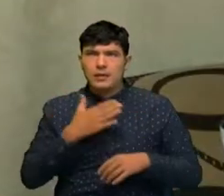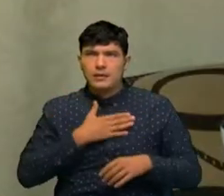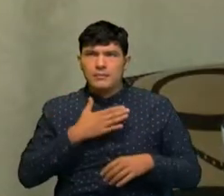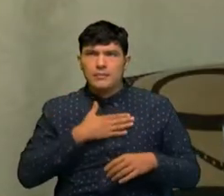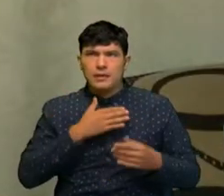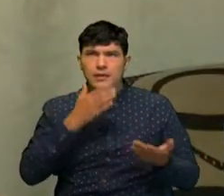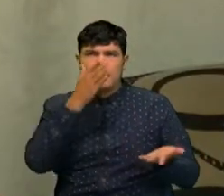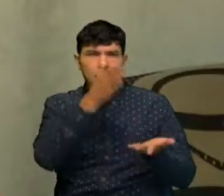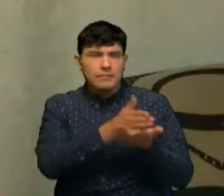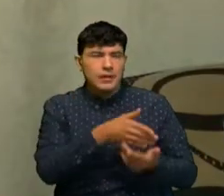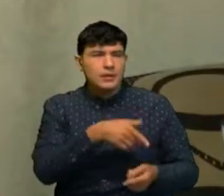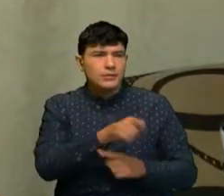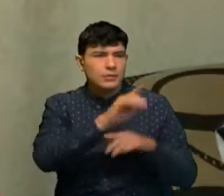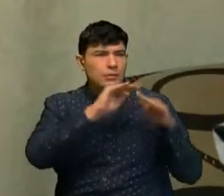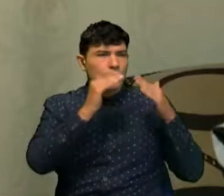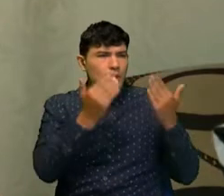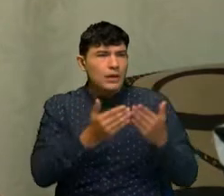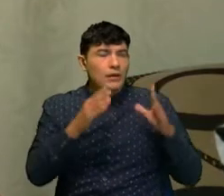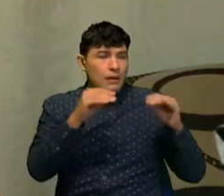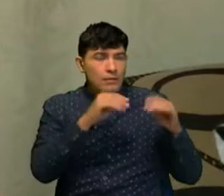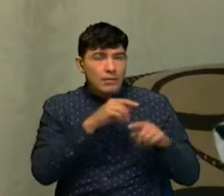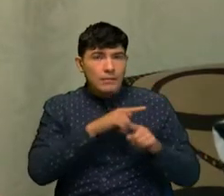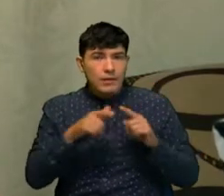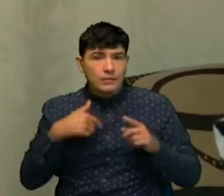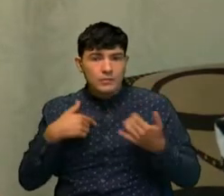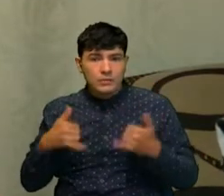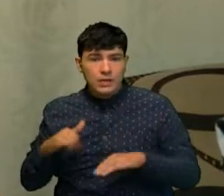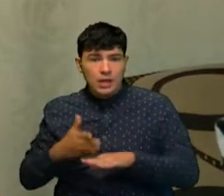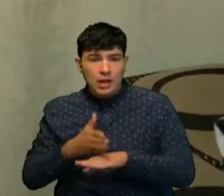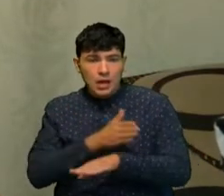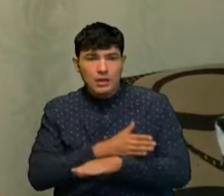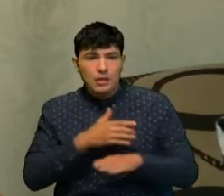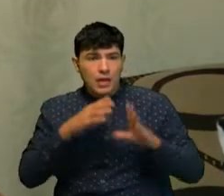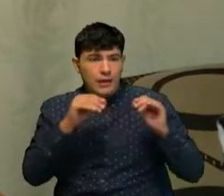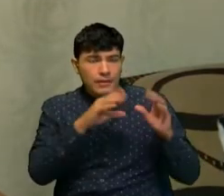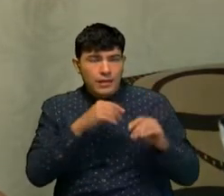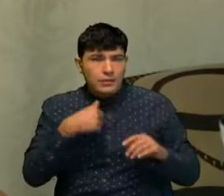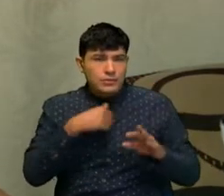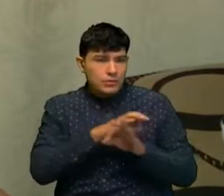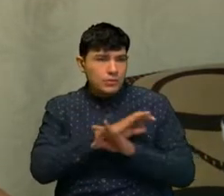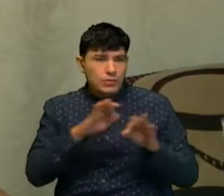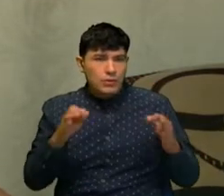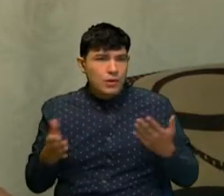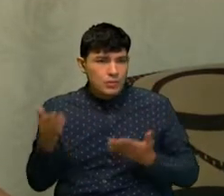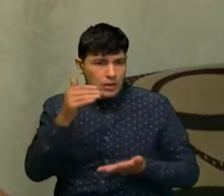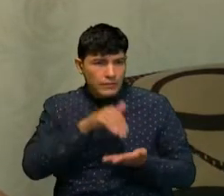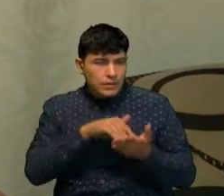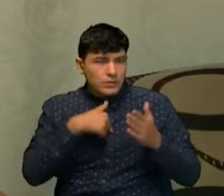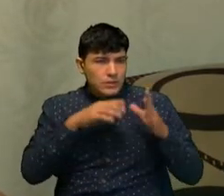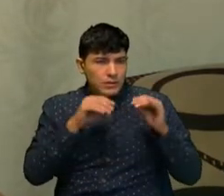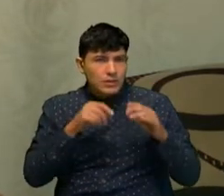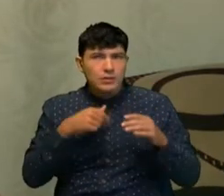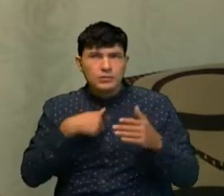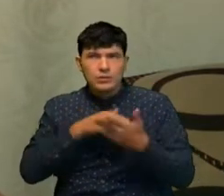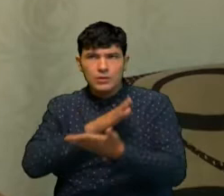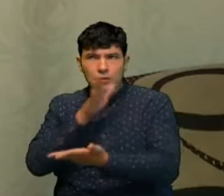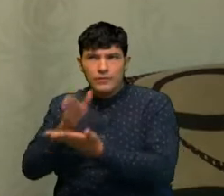al colegio a hablar. Pero como yo ya había hablado, pues entonces yo no volví a hablar, sino que yo fui a la oficina de